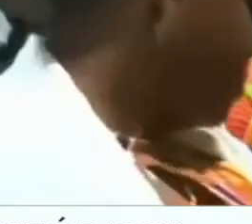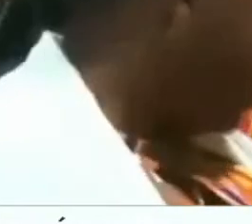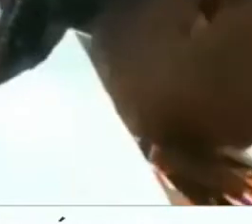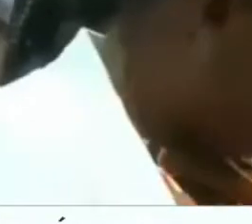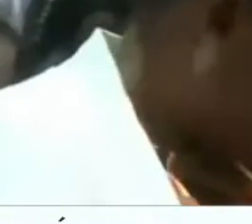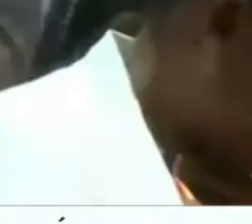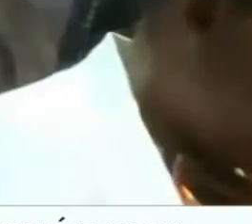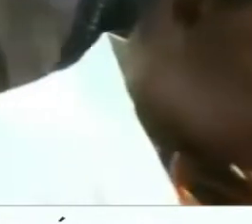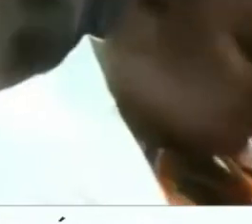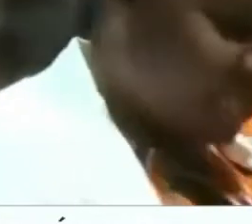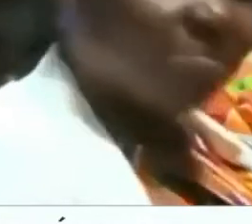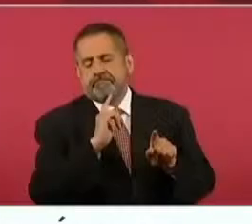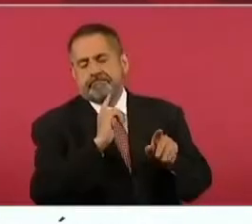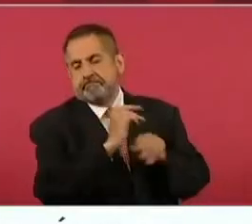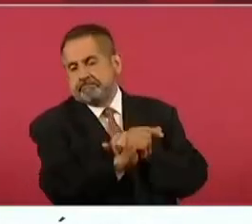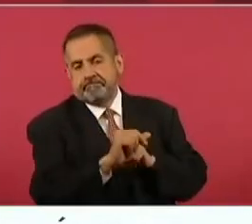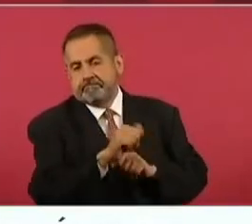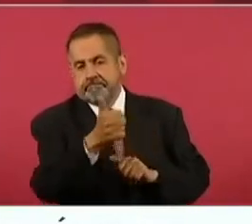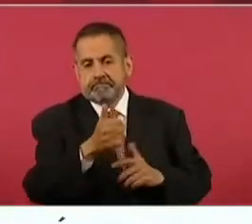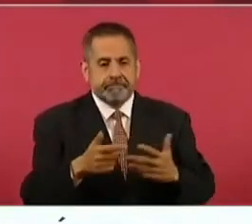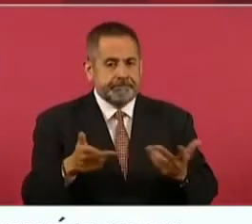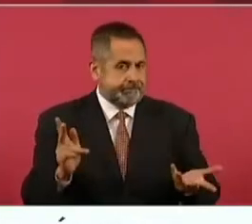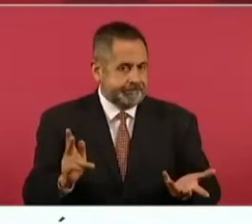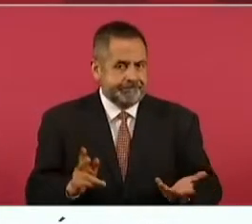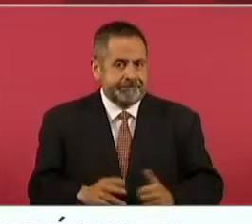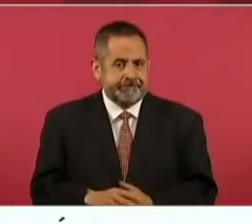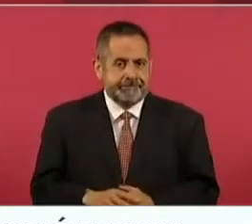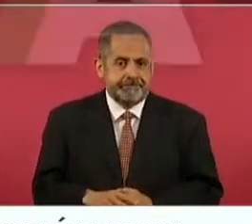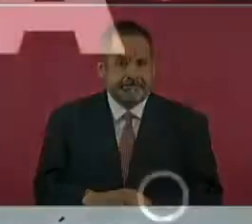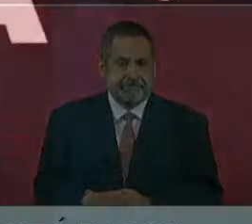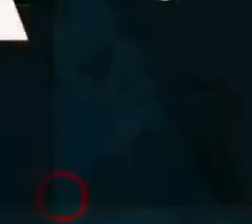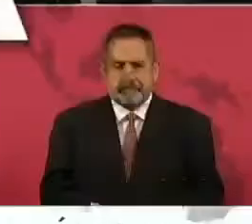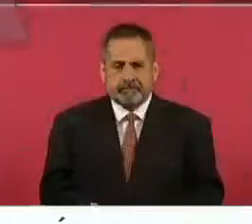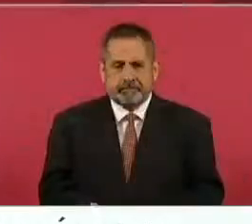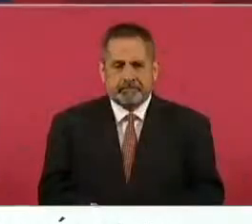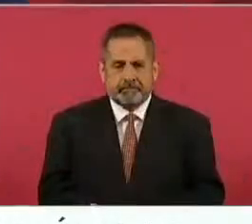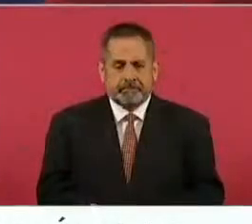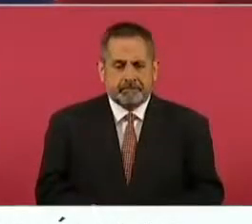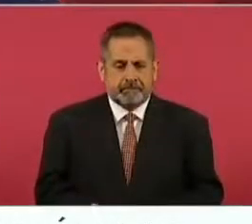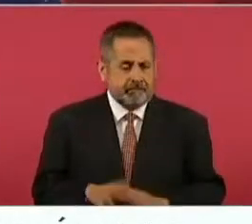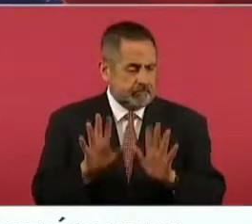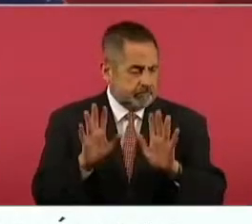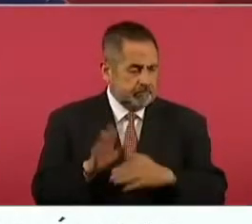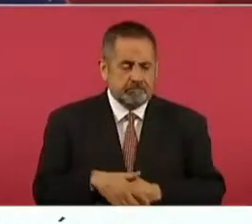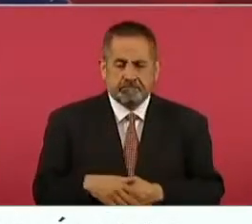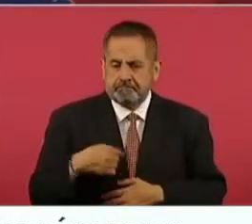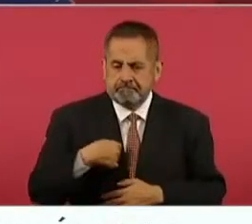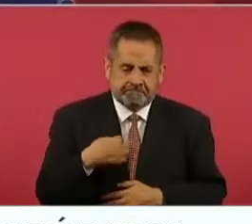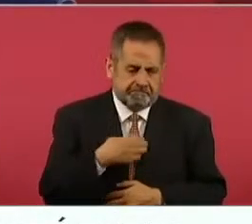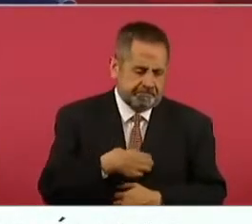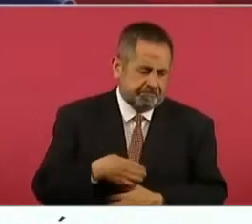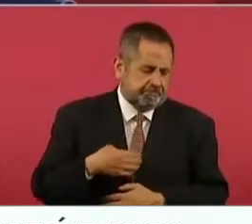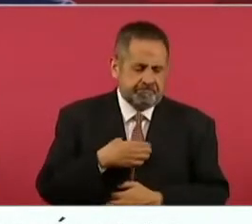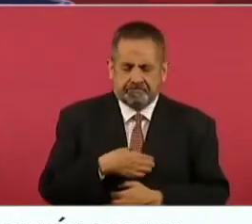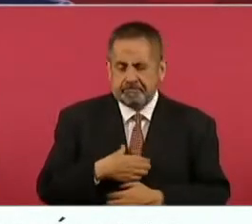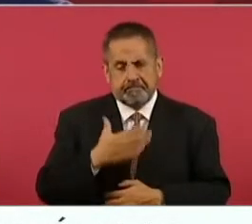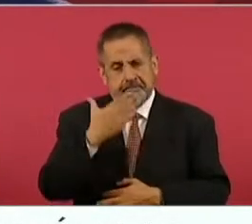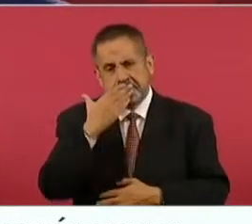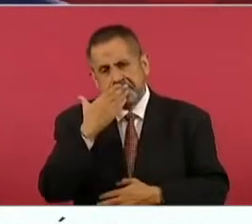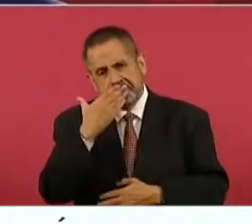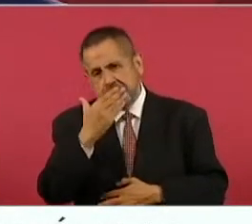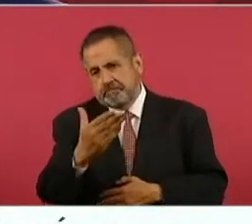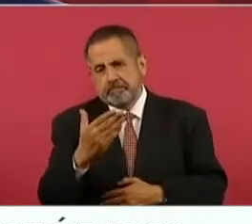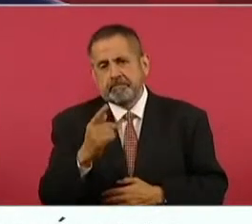avanzan los movimientos de gobiernos progresistas. Yo estoy contento porque